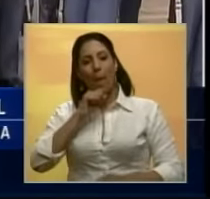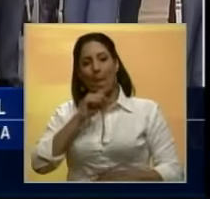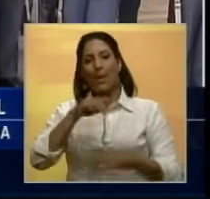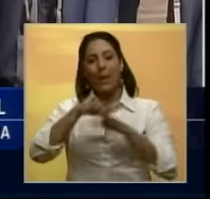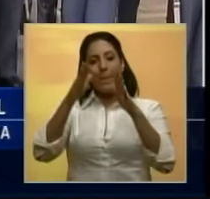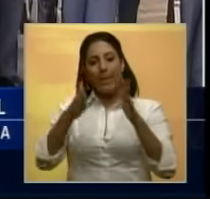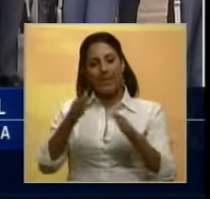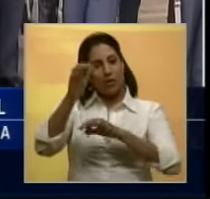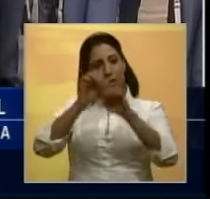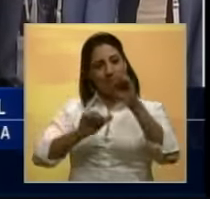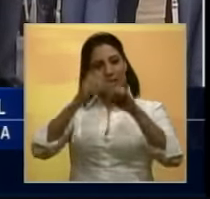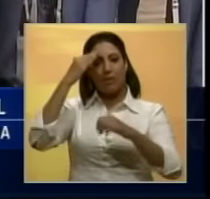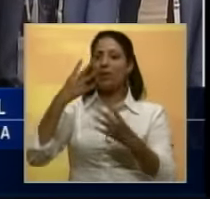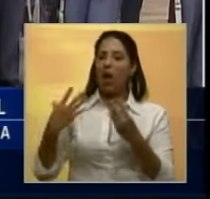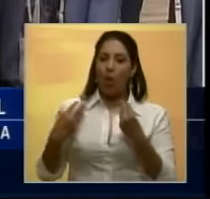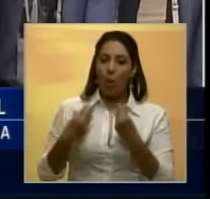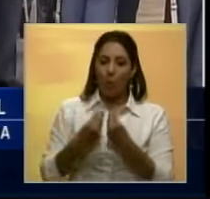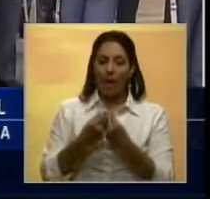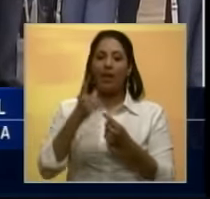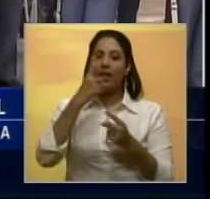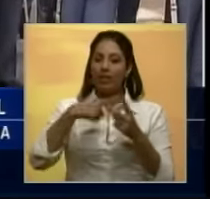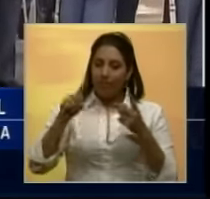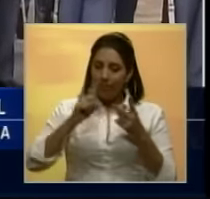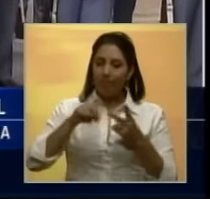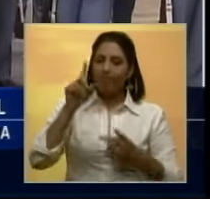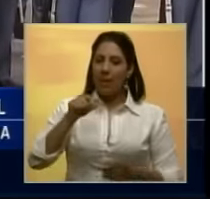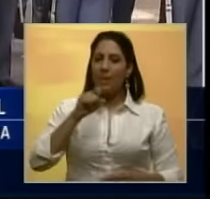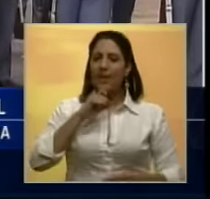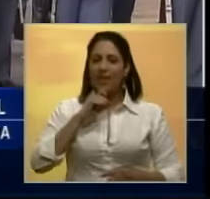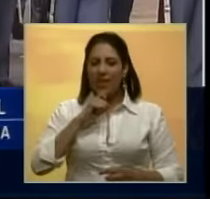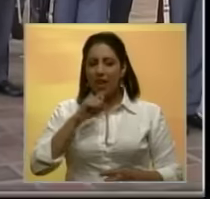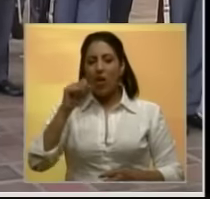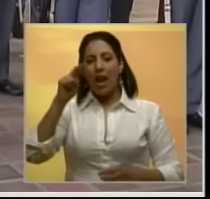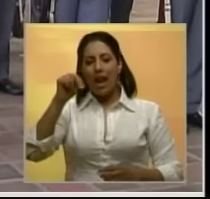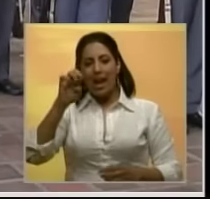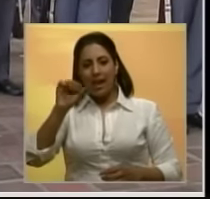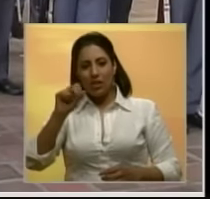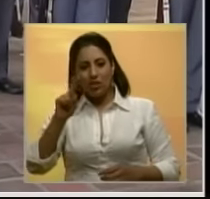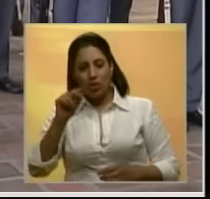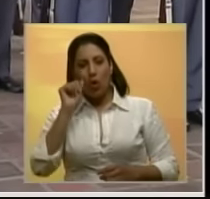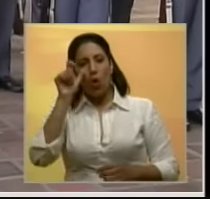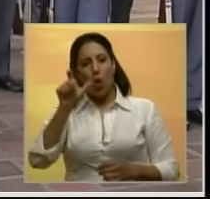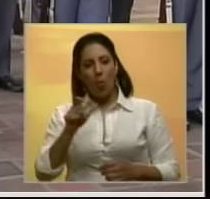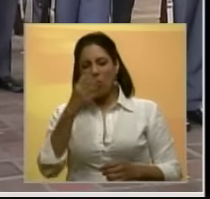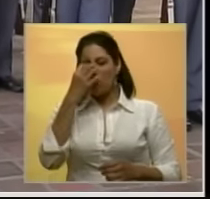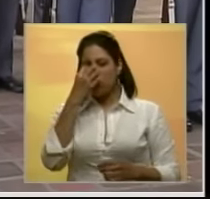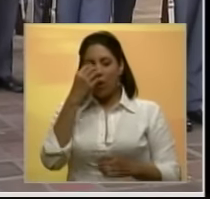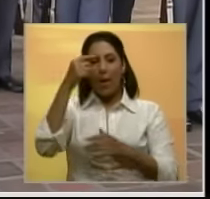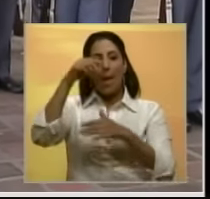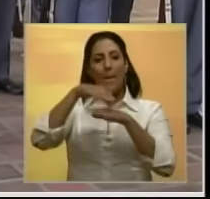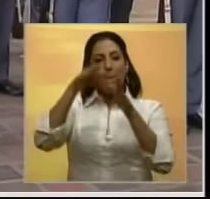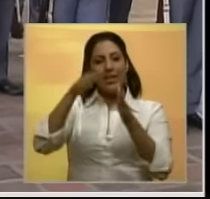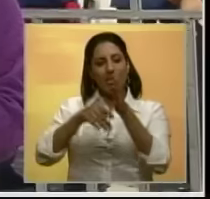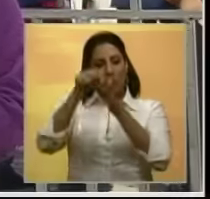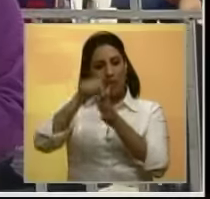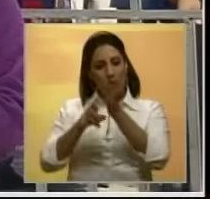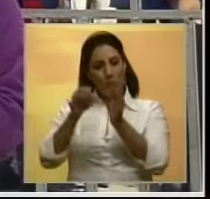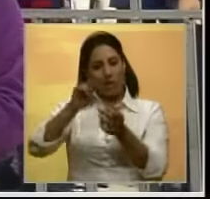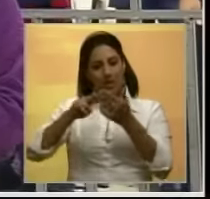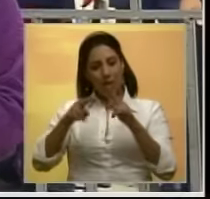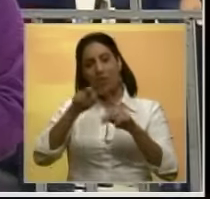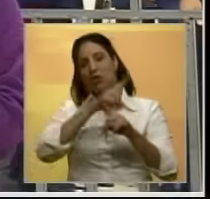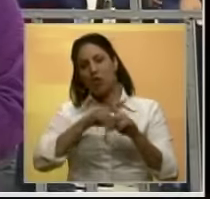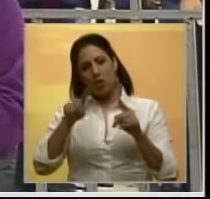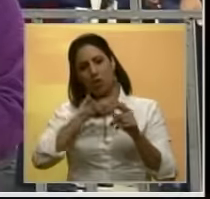López, ministro de la Defensa, también por Néstor Luis Reverol, ministro del Interior, Justicia y Paz, y